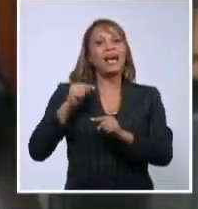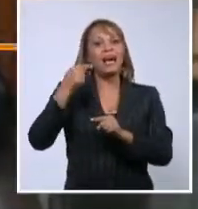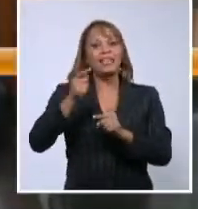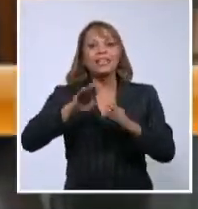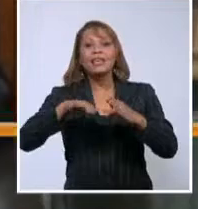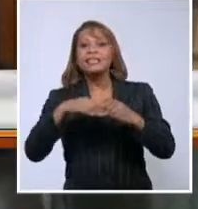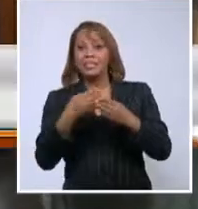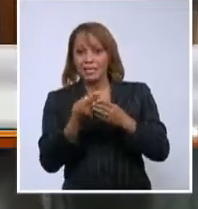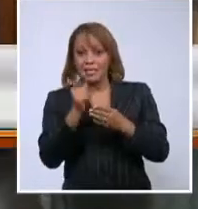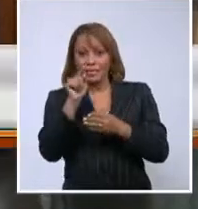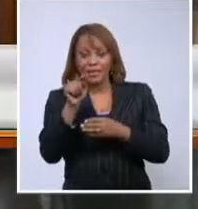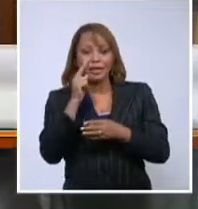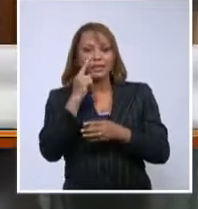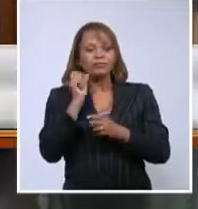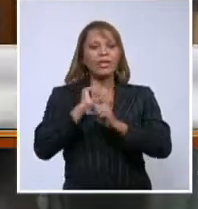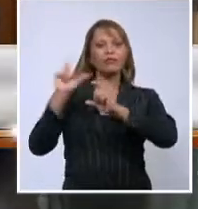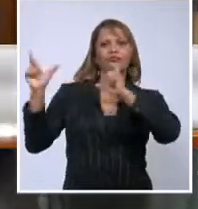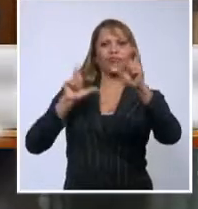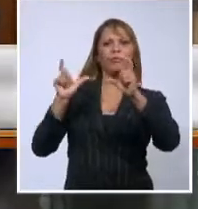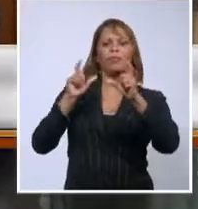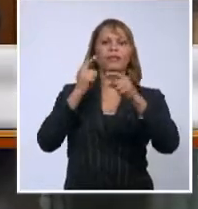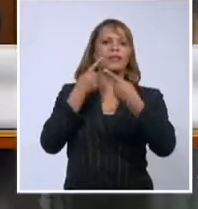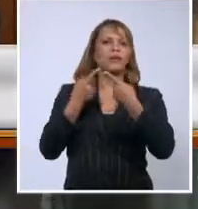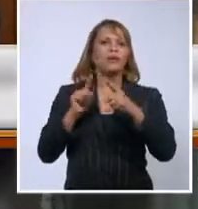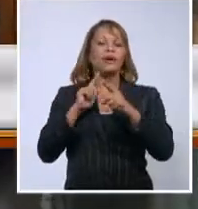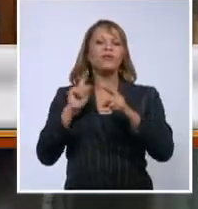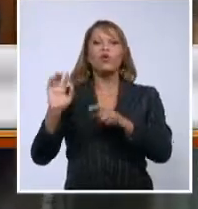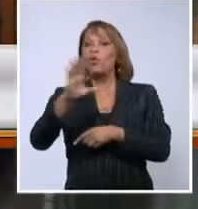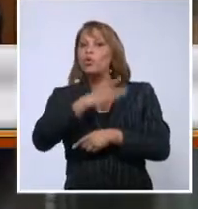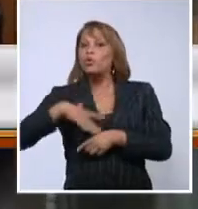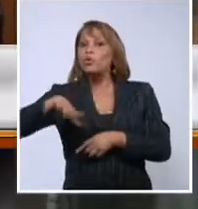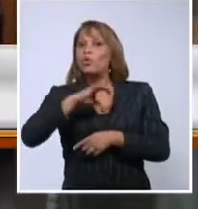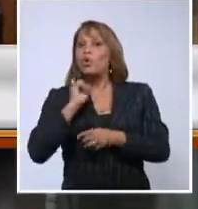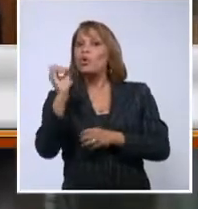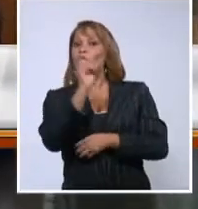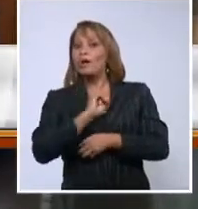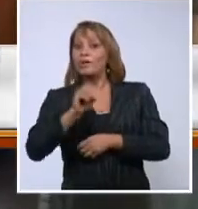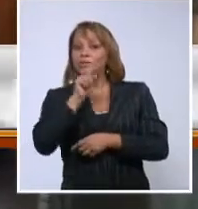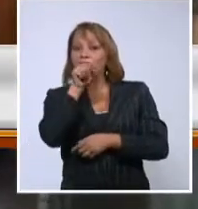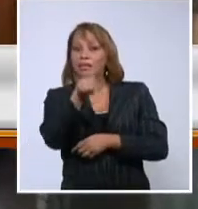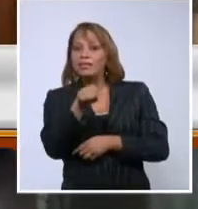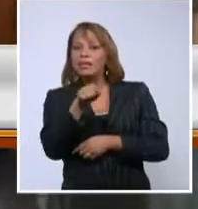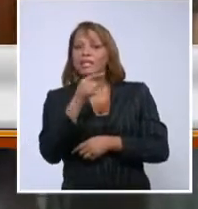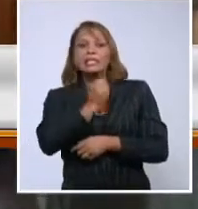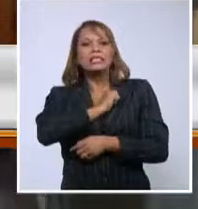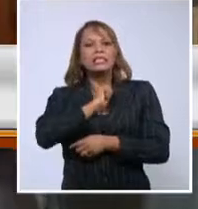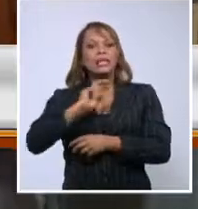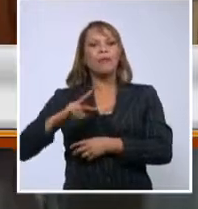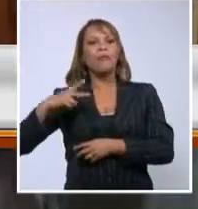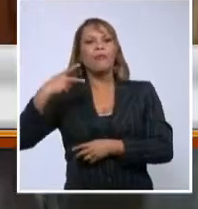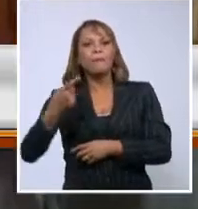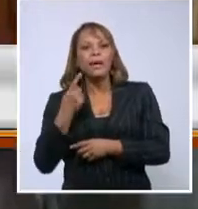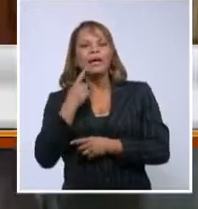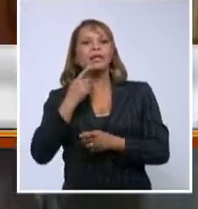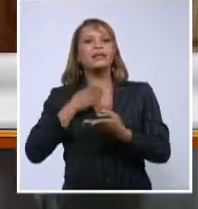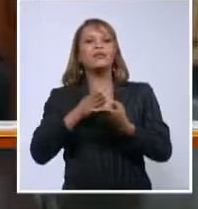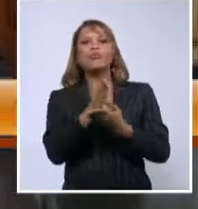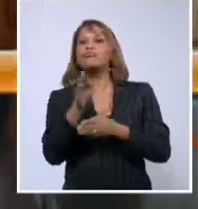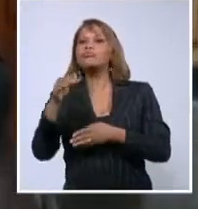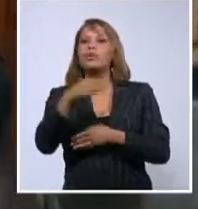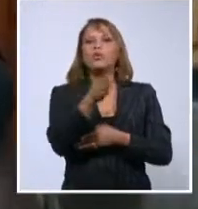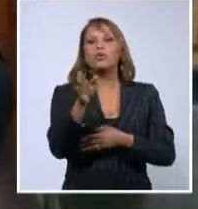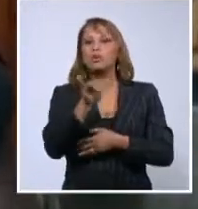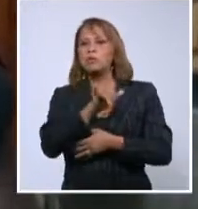la gran sorpresa, cuando los organizadores de aquel tour quisieron volver a repetir un recorrido